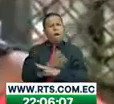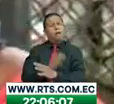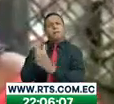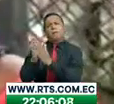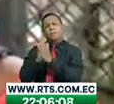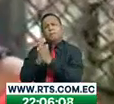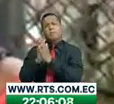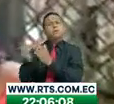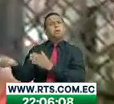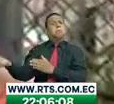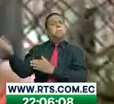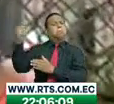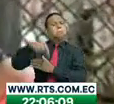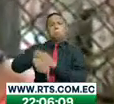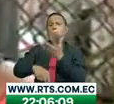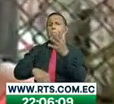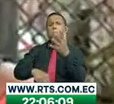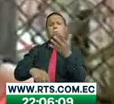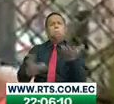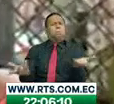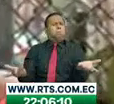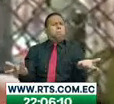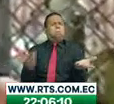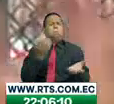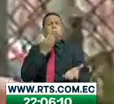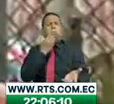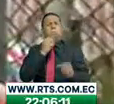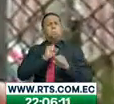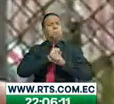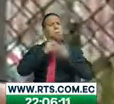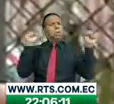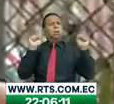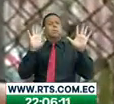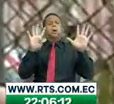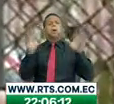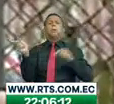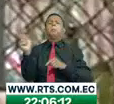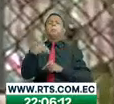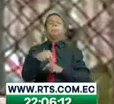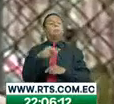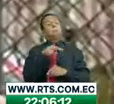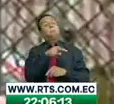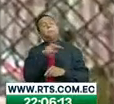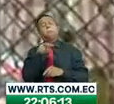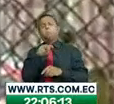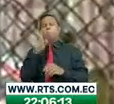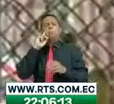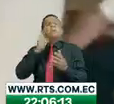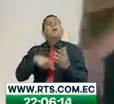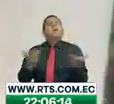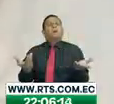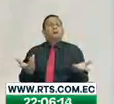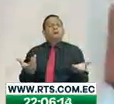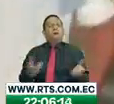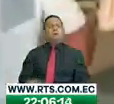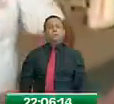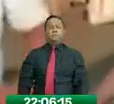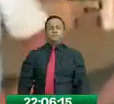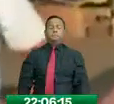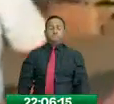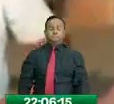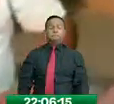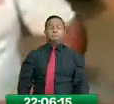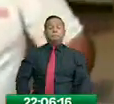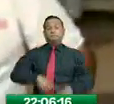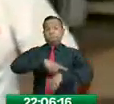ni siquiera se dan una vuelta. Vienen tipo 9 de la mañana. O sea, ¿a esa hora ya para qué? En las próximas